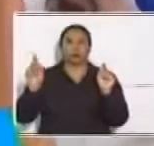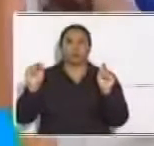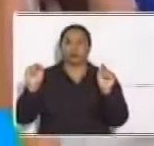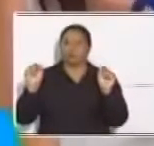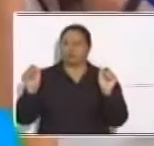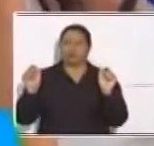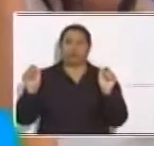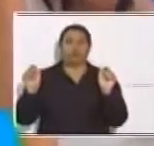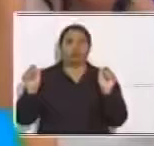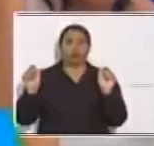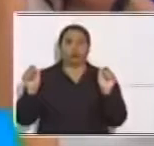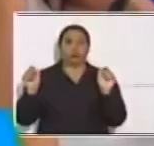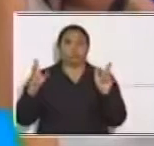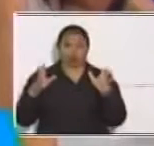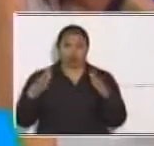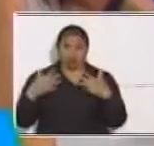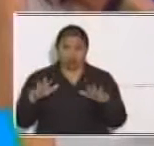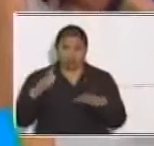¿sí? ¿Estamos bien?